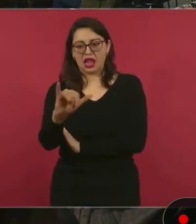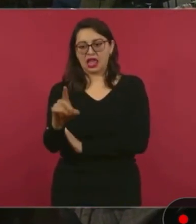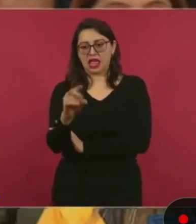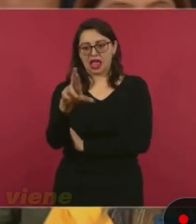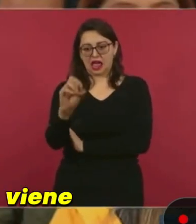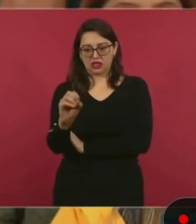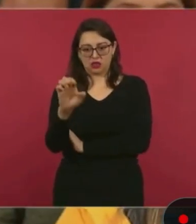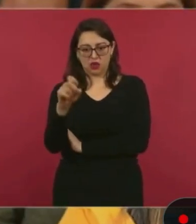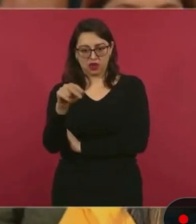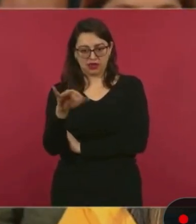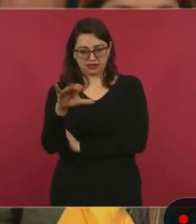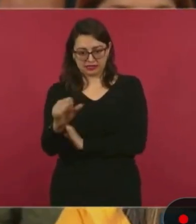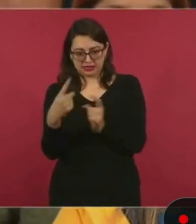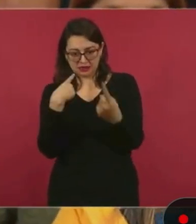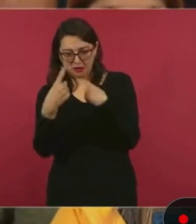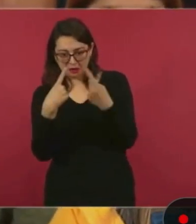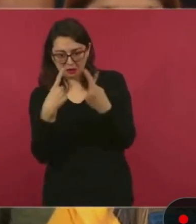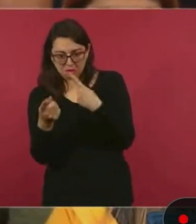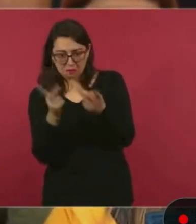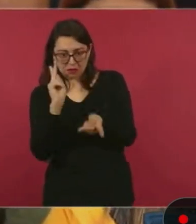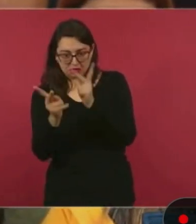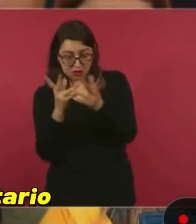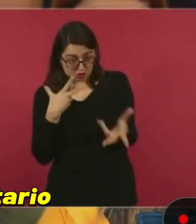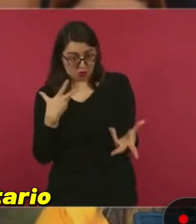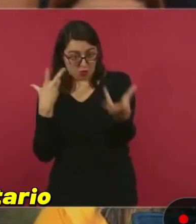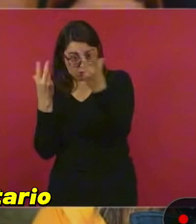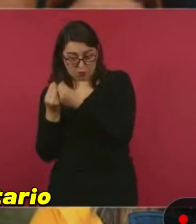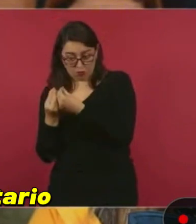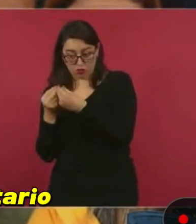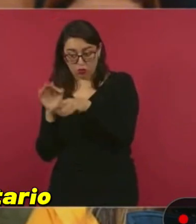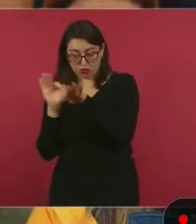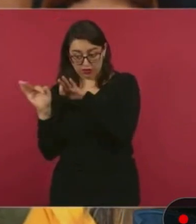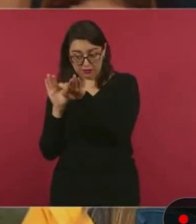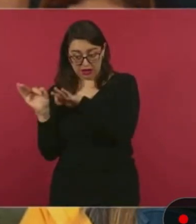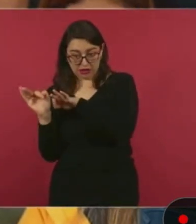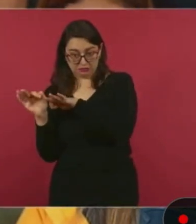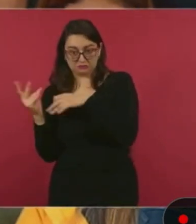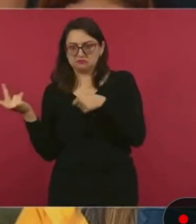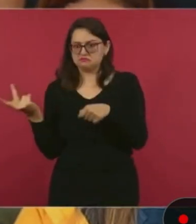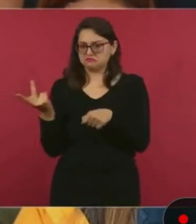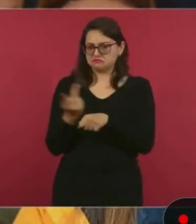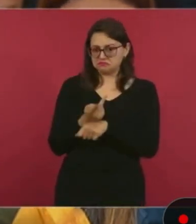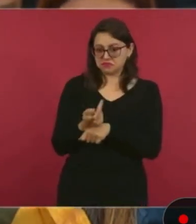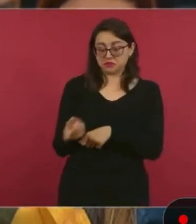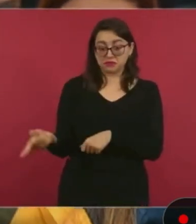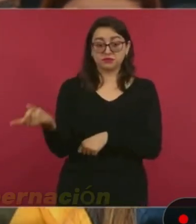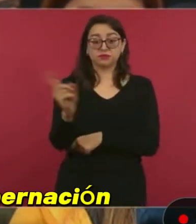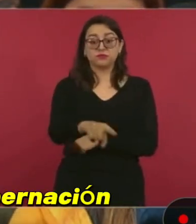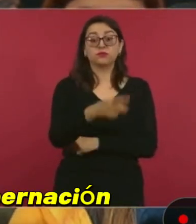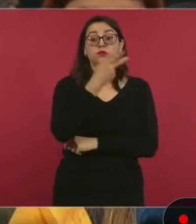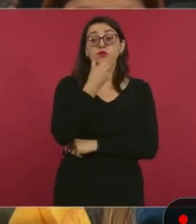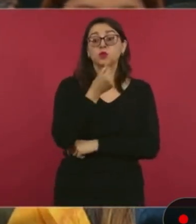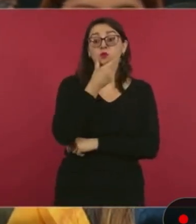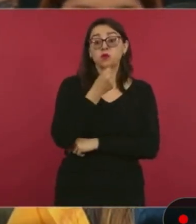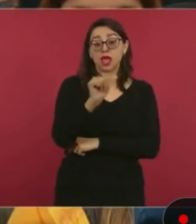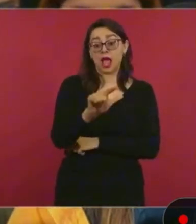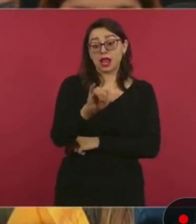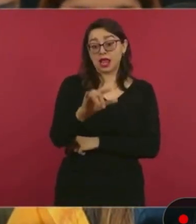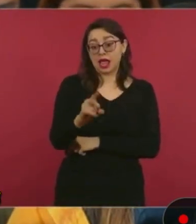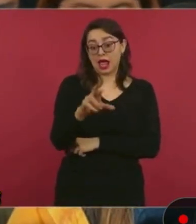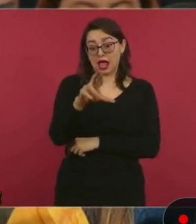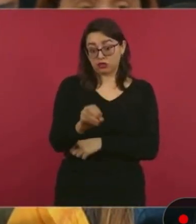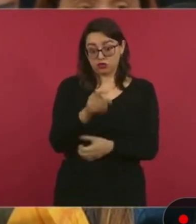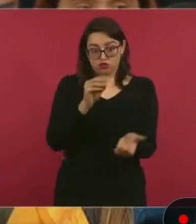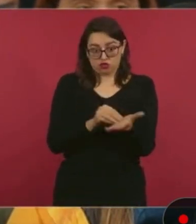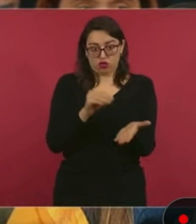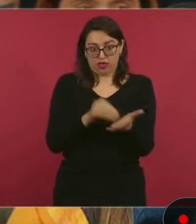en el proceso que viene y que él aceptó. Siendo él todavía subsecretario de Derechos Humanos de la Secretaría de Gobernación, ¿qué va a suceder con